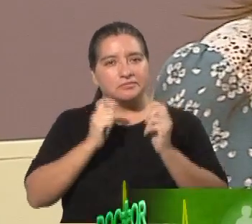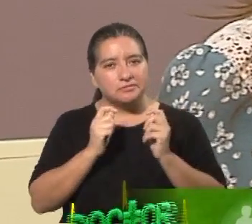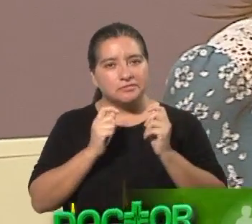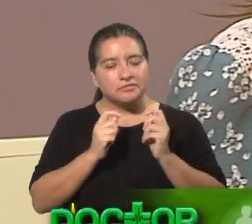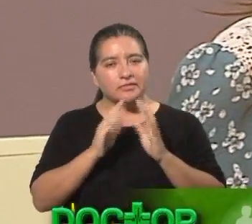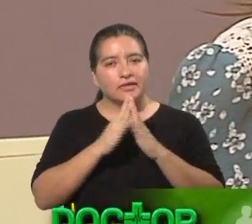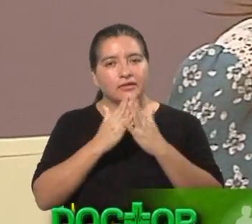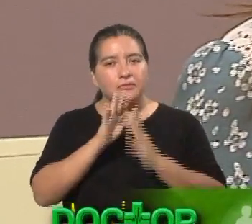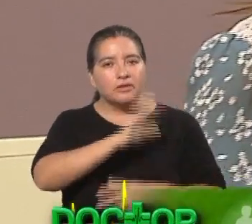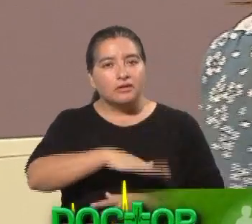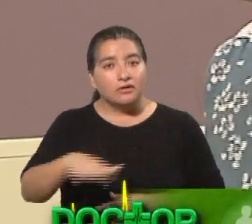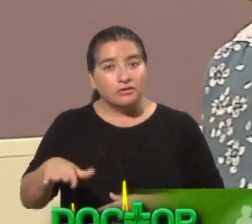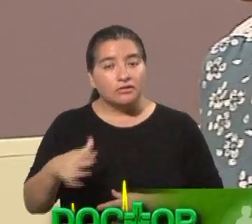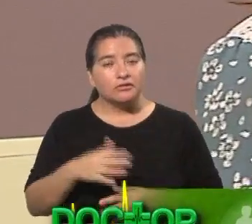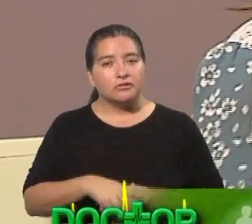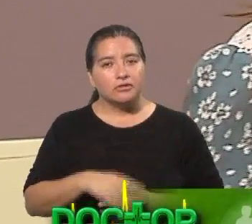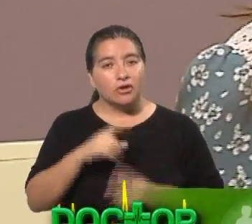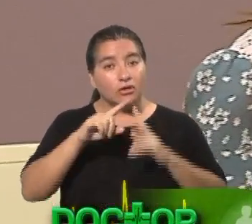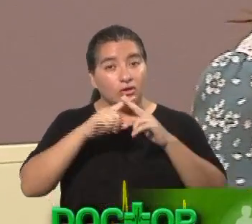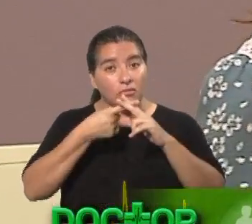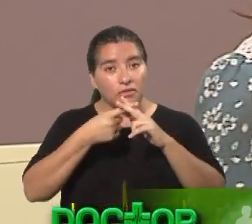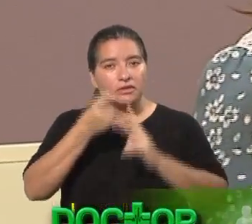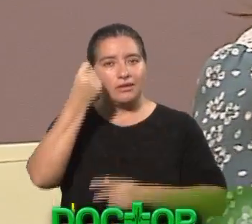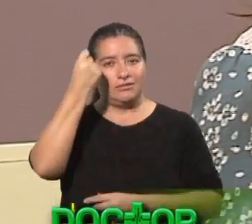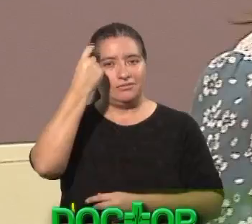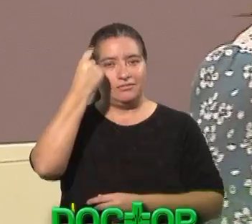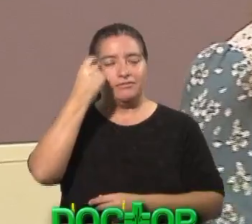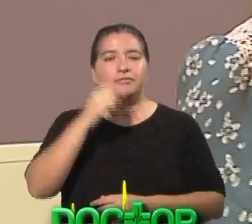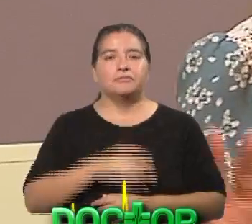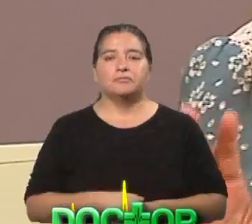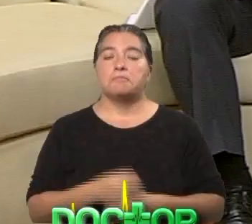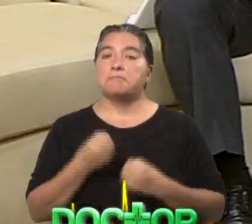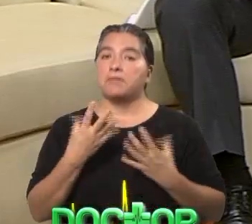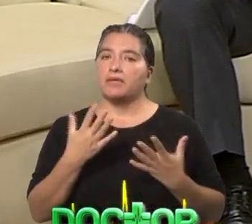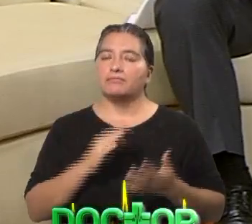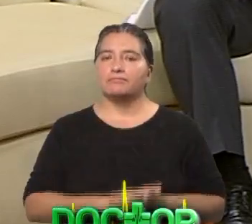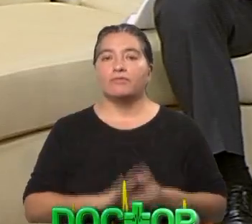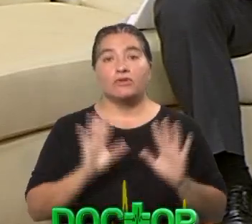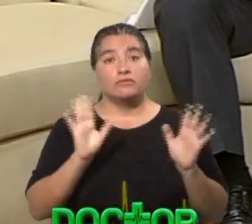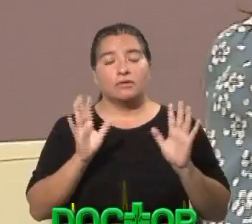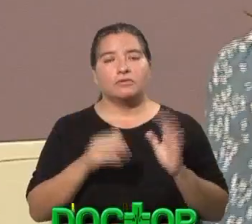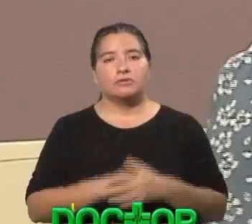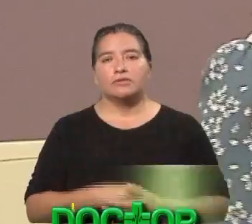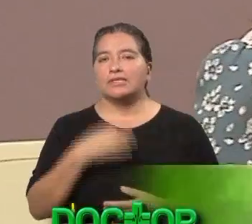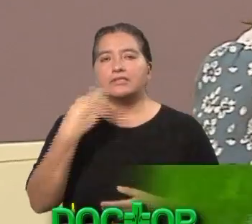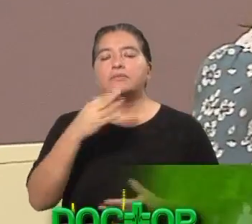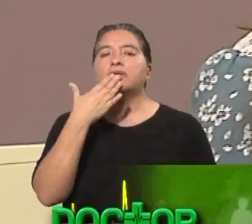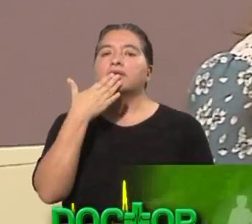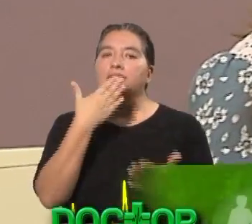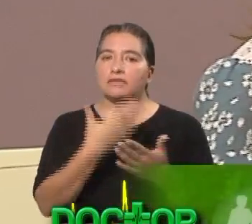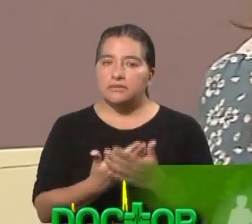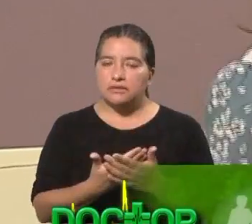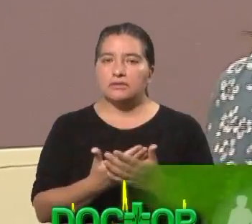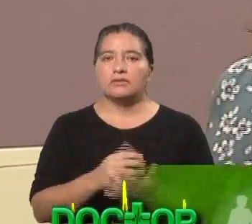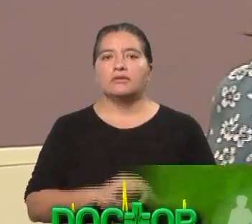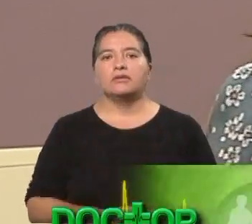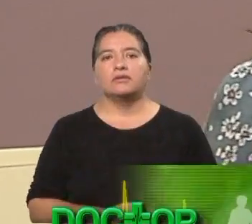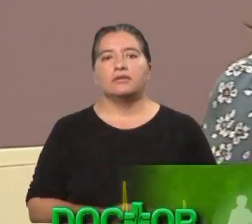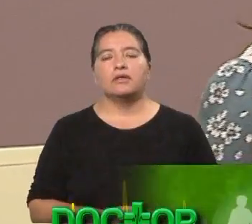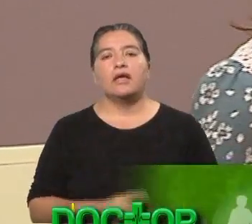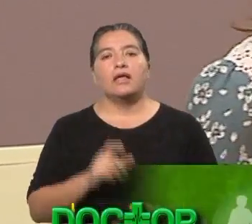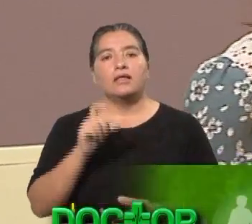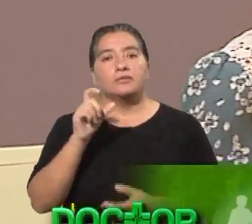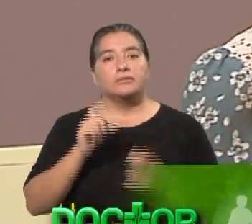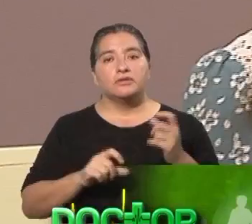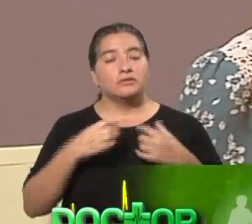que los pequeñines de la casa empiecen a entender. Bien, nos vamos, pero siempre agradeciendo a Yacu,